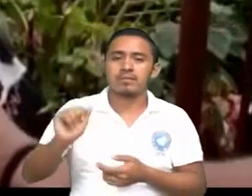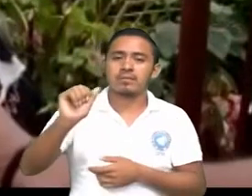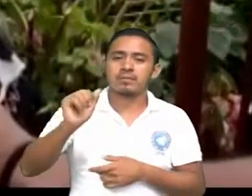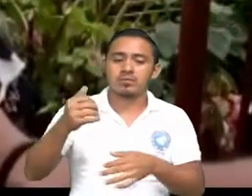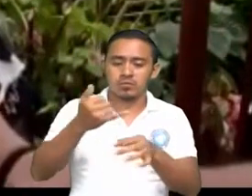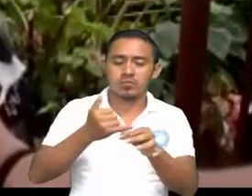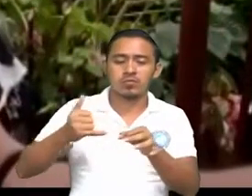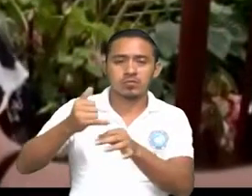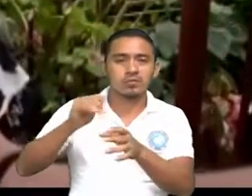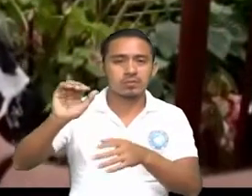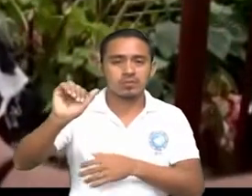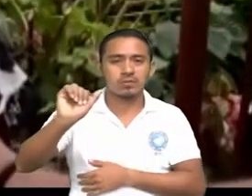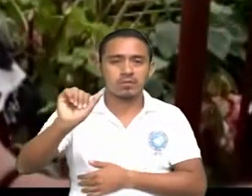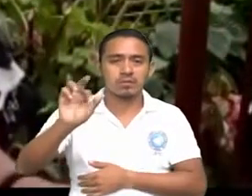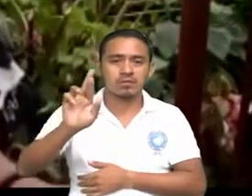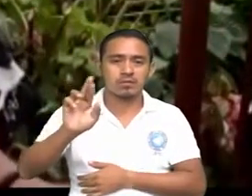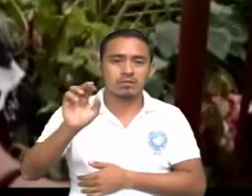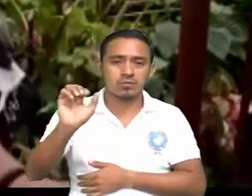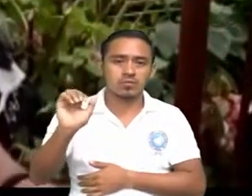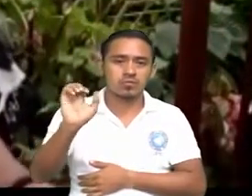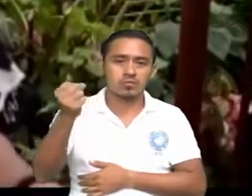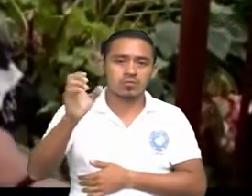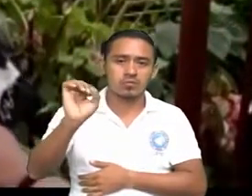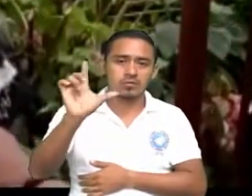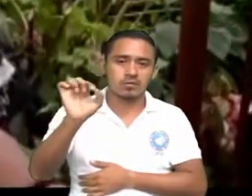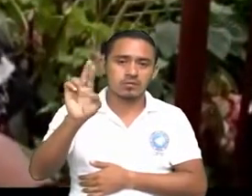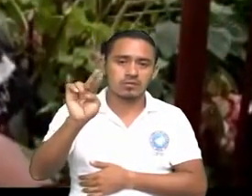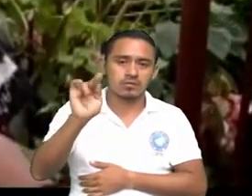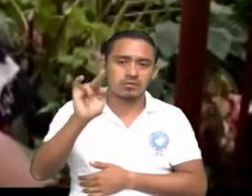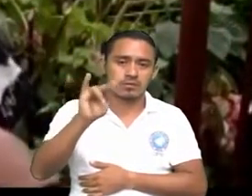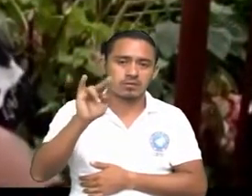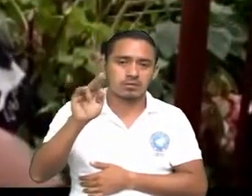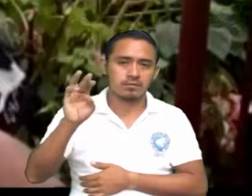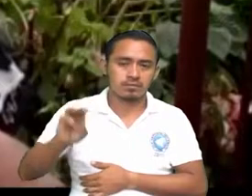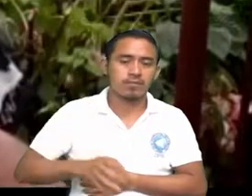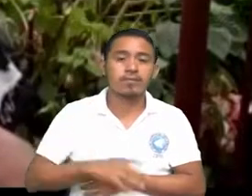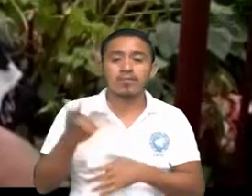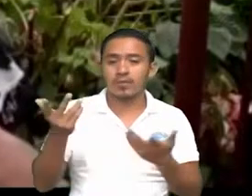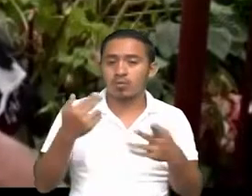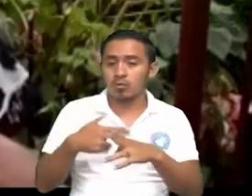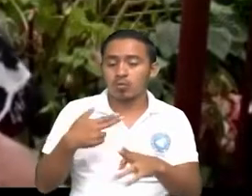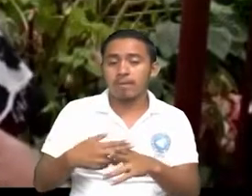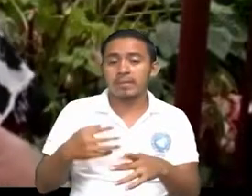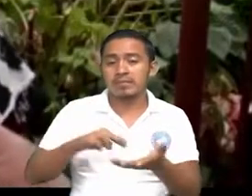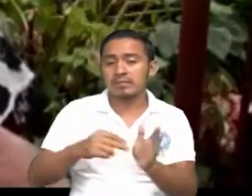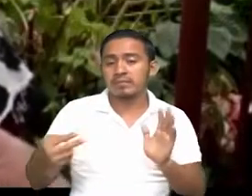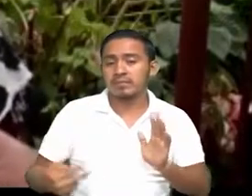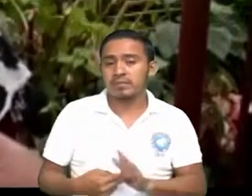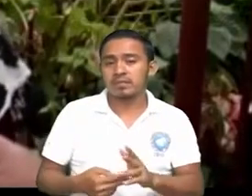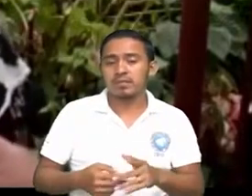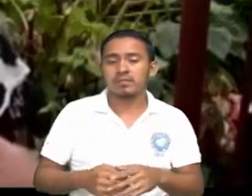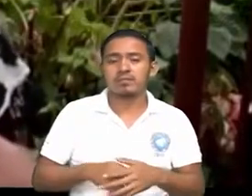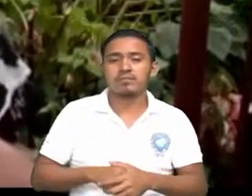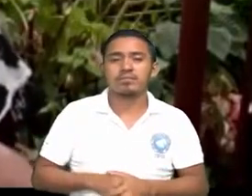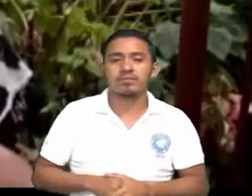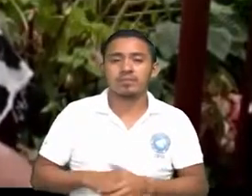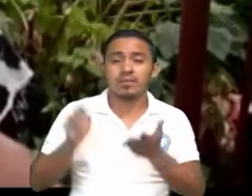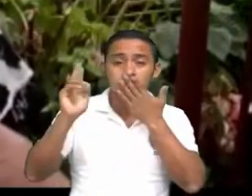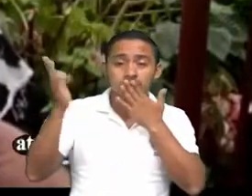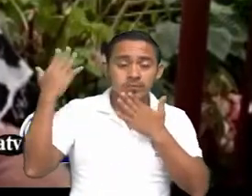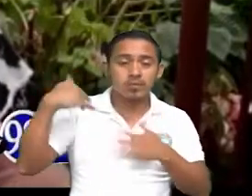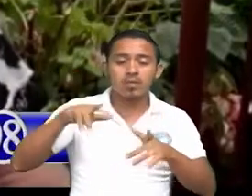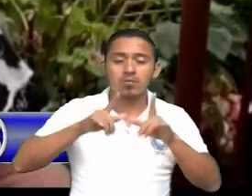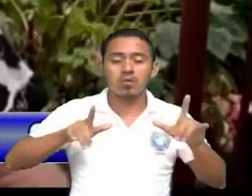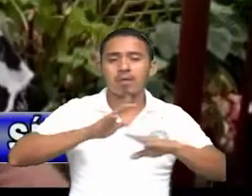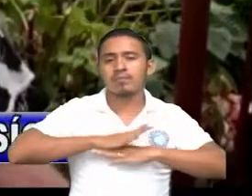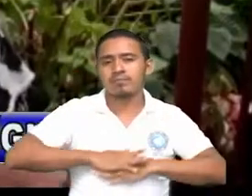Surlentiname. Un lugar muy lindo, su nombre lo dice Surlentiname, significa en náhuatl, lugar de paz,